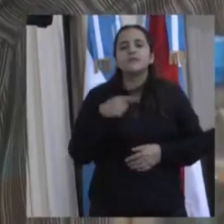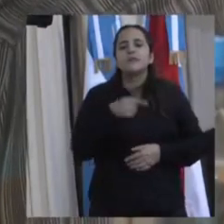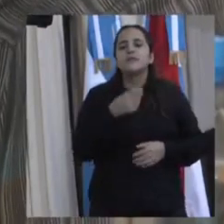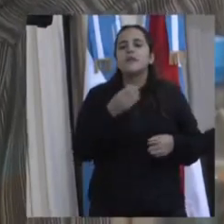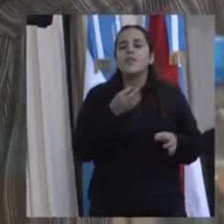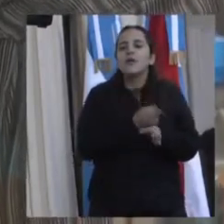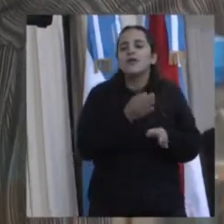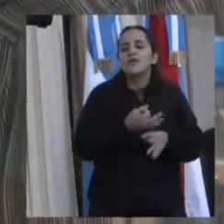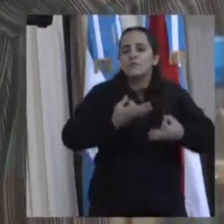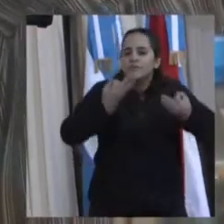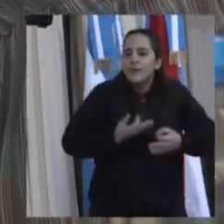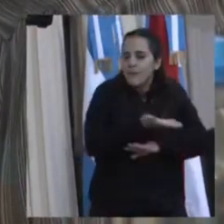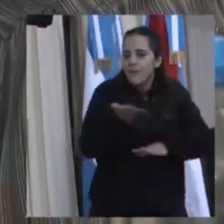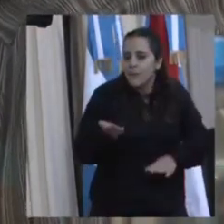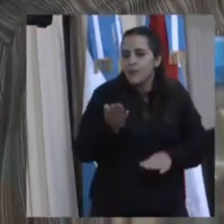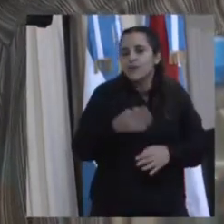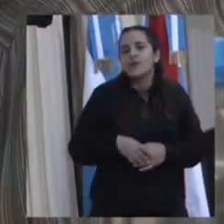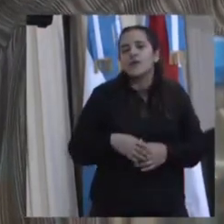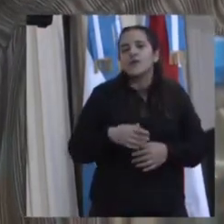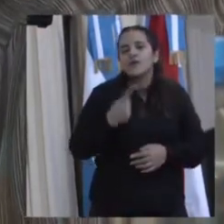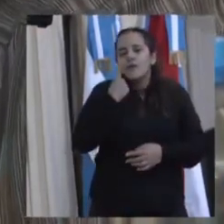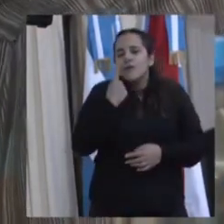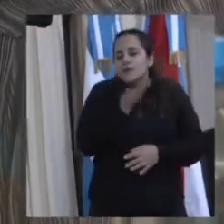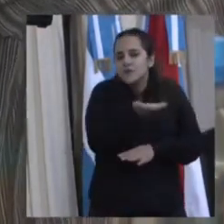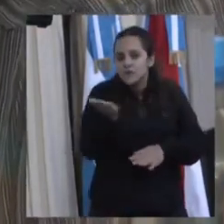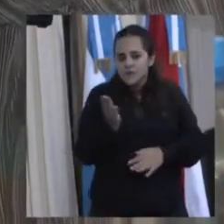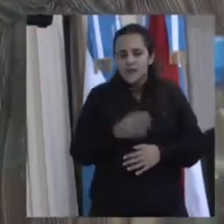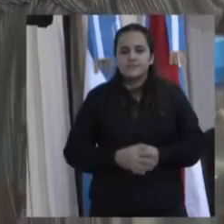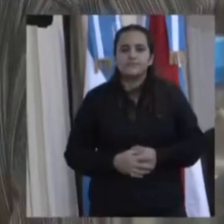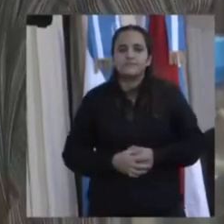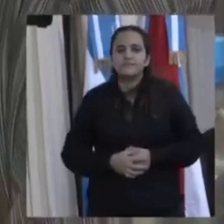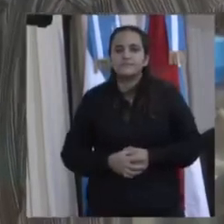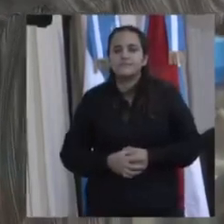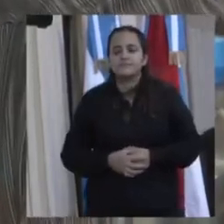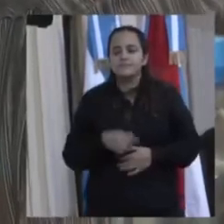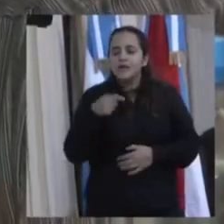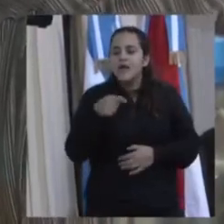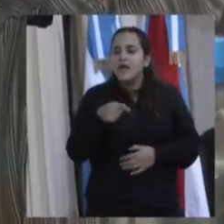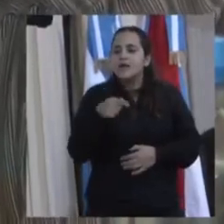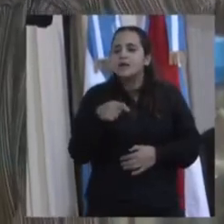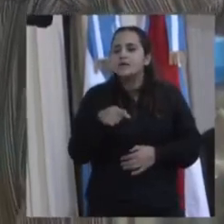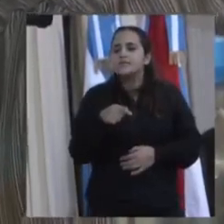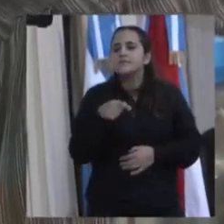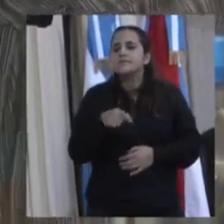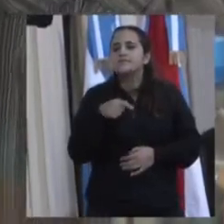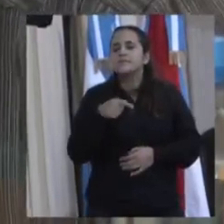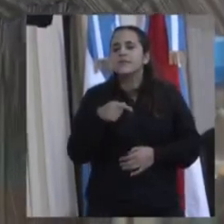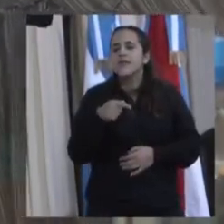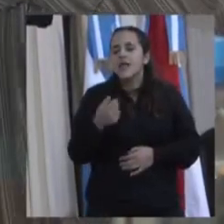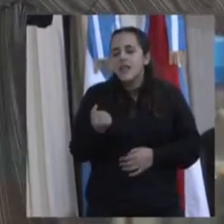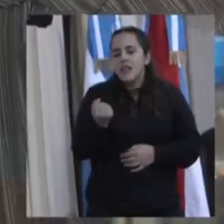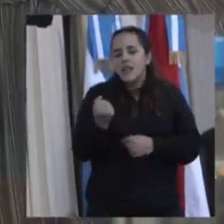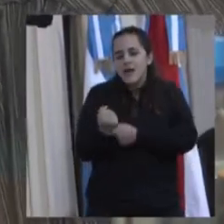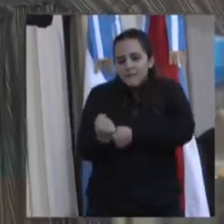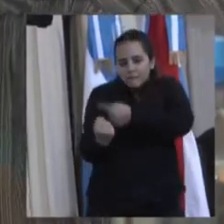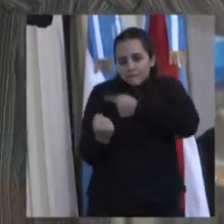bien público y al conocimiento como un bien social. Digamos, de que hasta ahí las fuerzas progresistas en el espacio